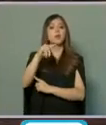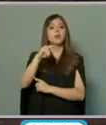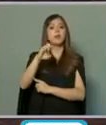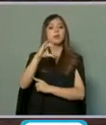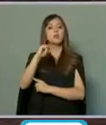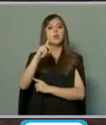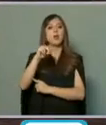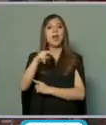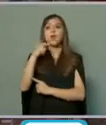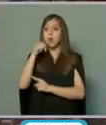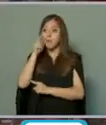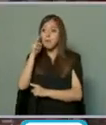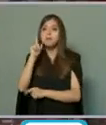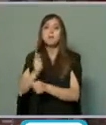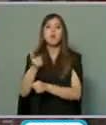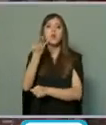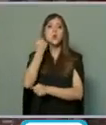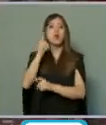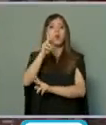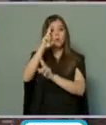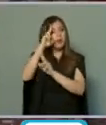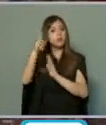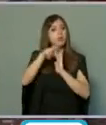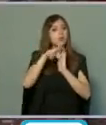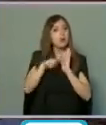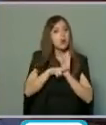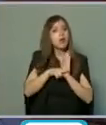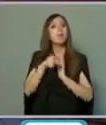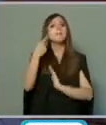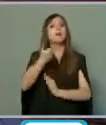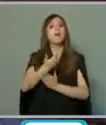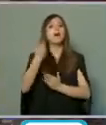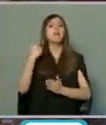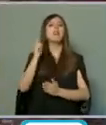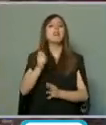la normativa, y les decía, si me permiten explicarles muy rápido,